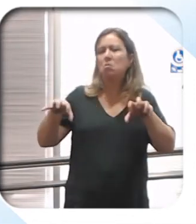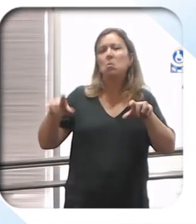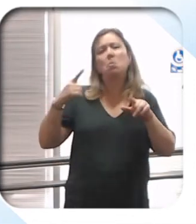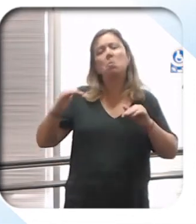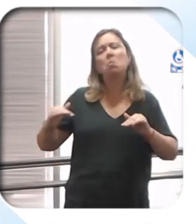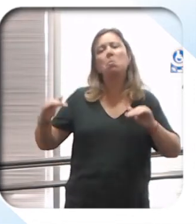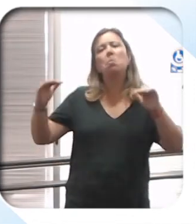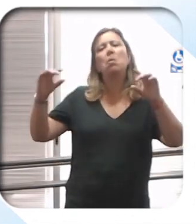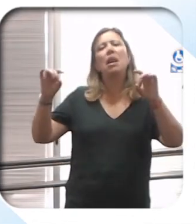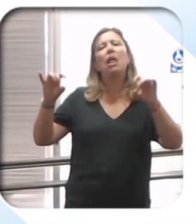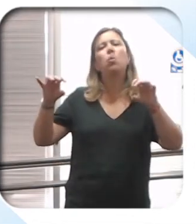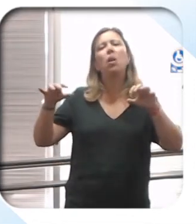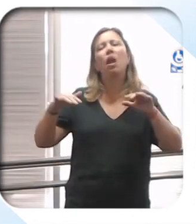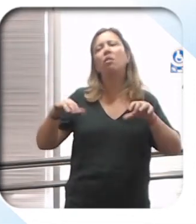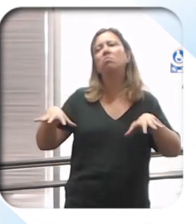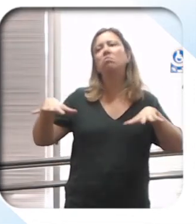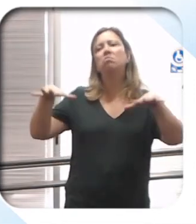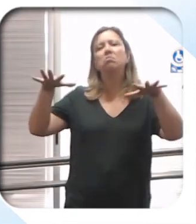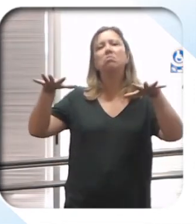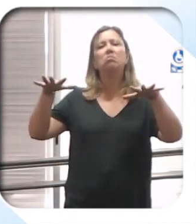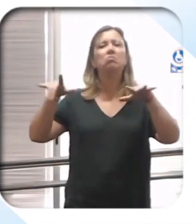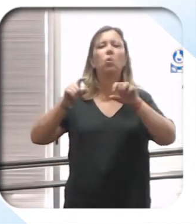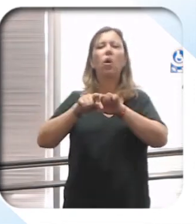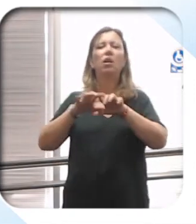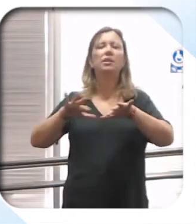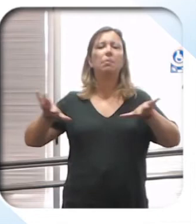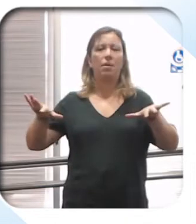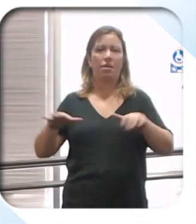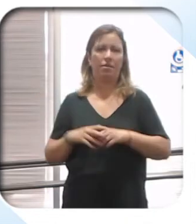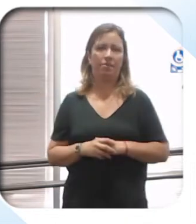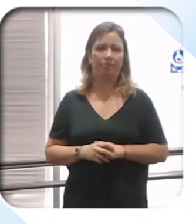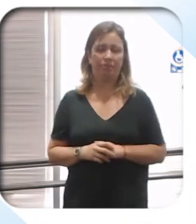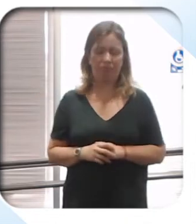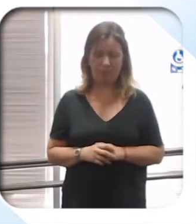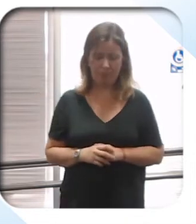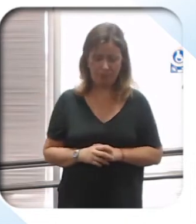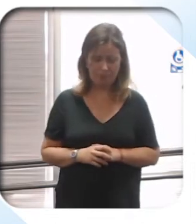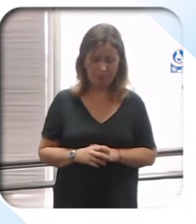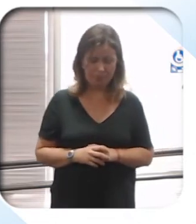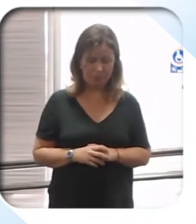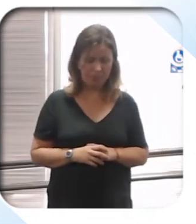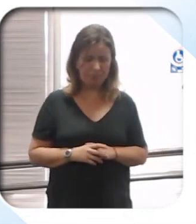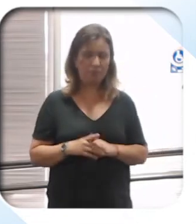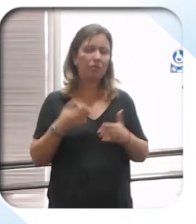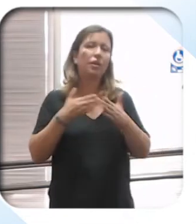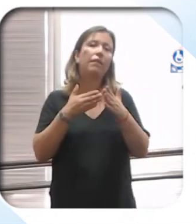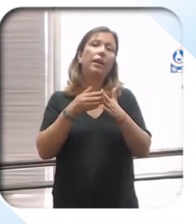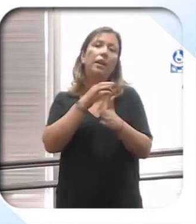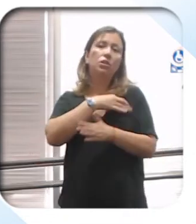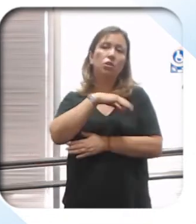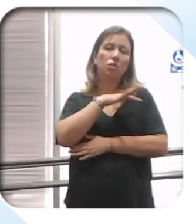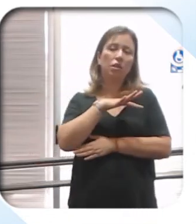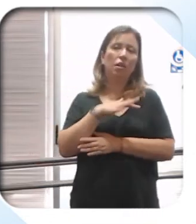natural, se unen esas palabras, ¿no? Barreras sociales,